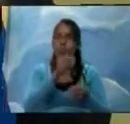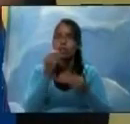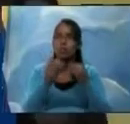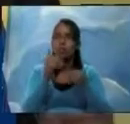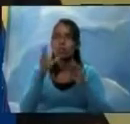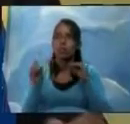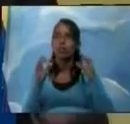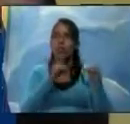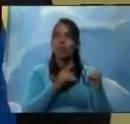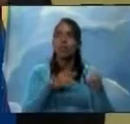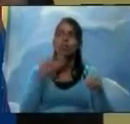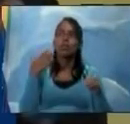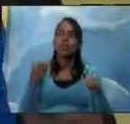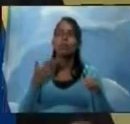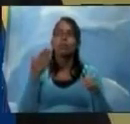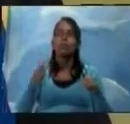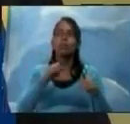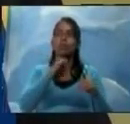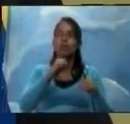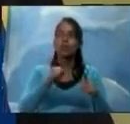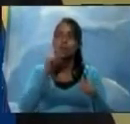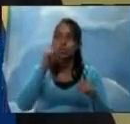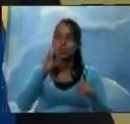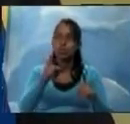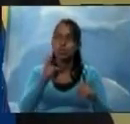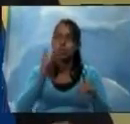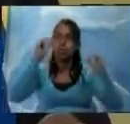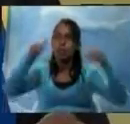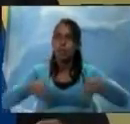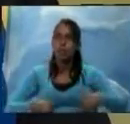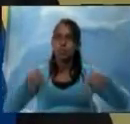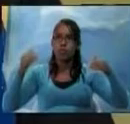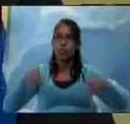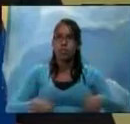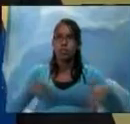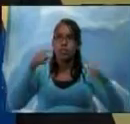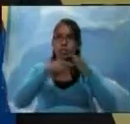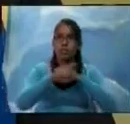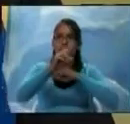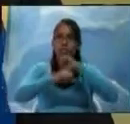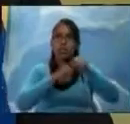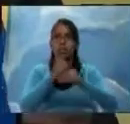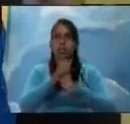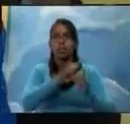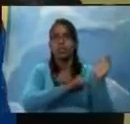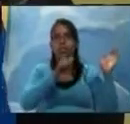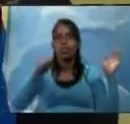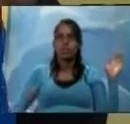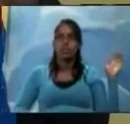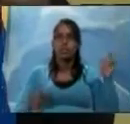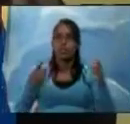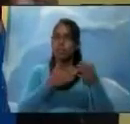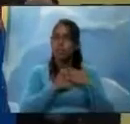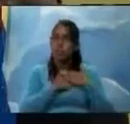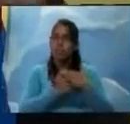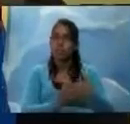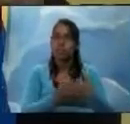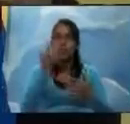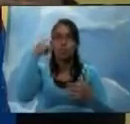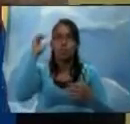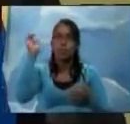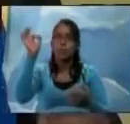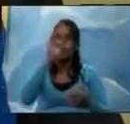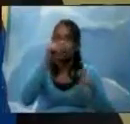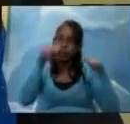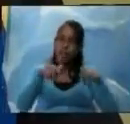te desplaces, lo que importa es que tú te esfuerces dentro de la obra del Señor, de que te apasiones por